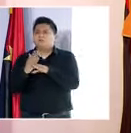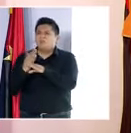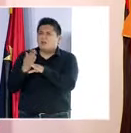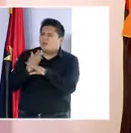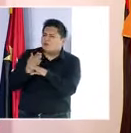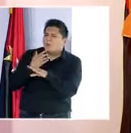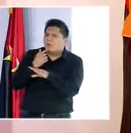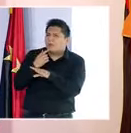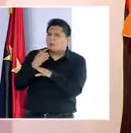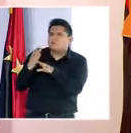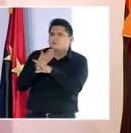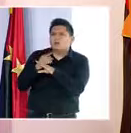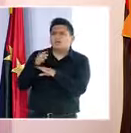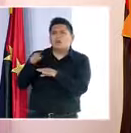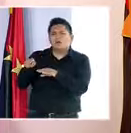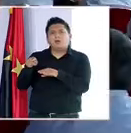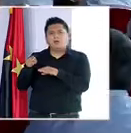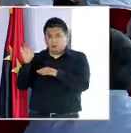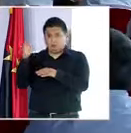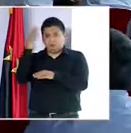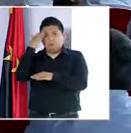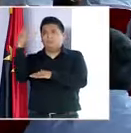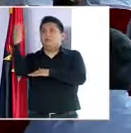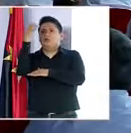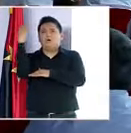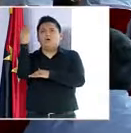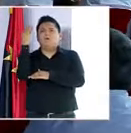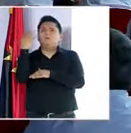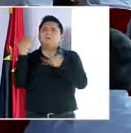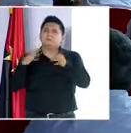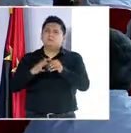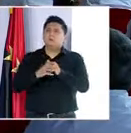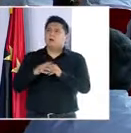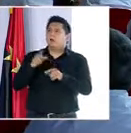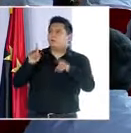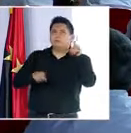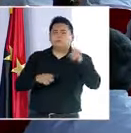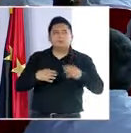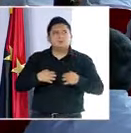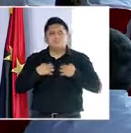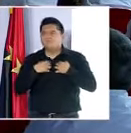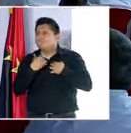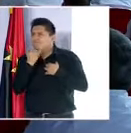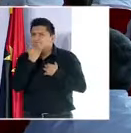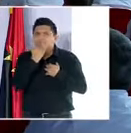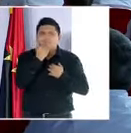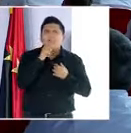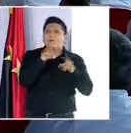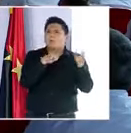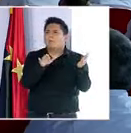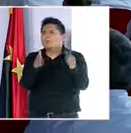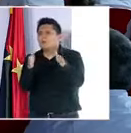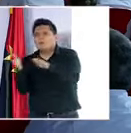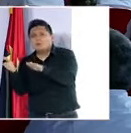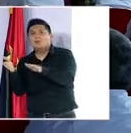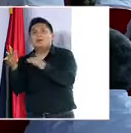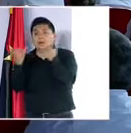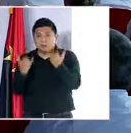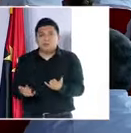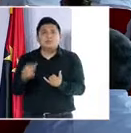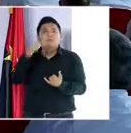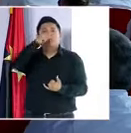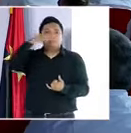de manera general en el país generó zozobra, generó muerte en Norte